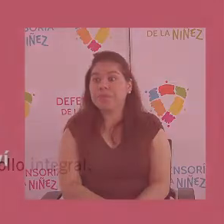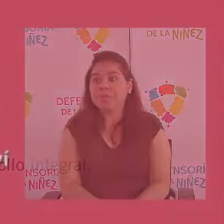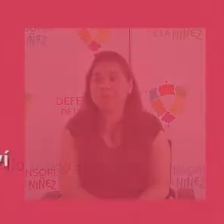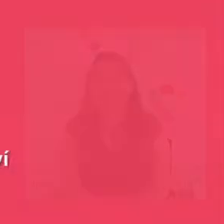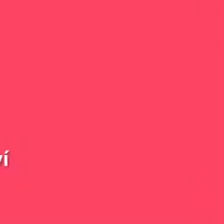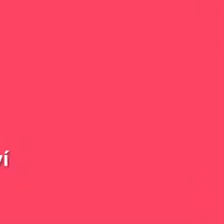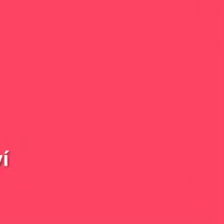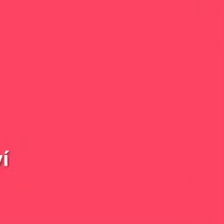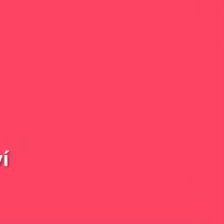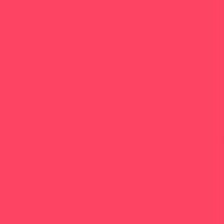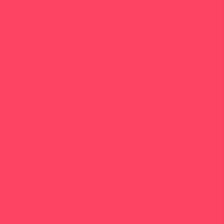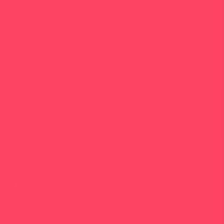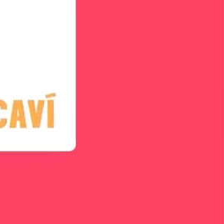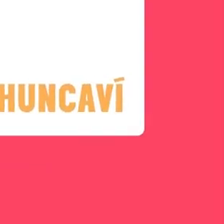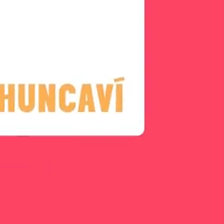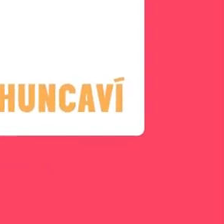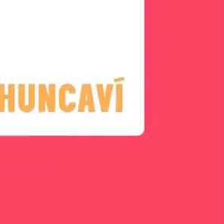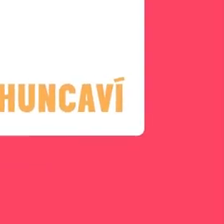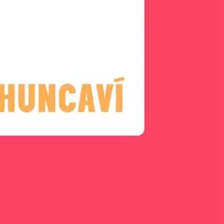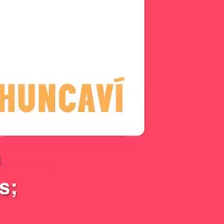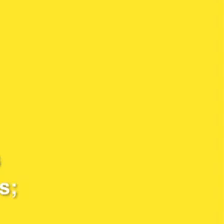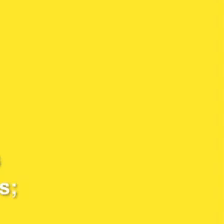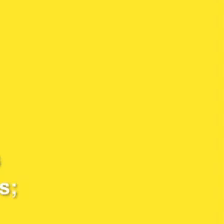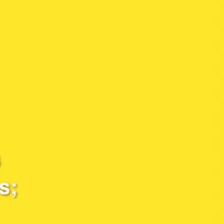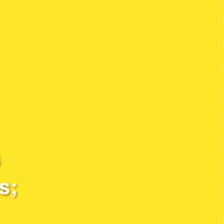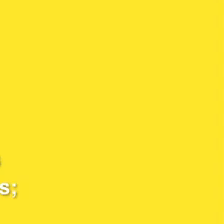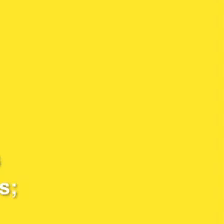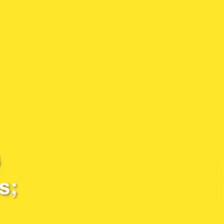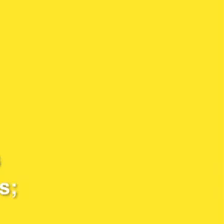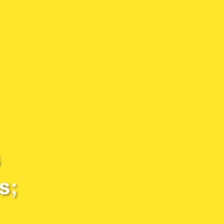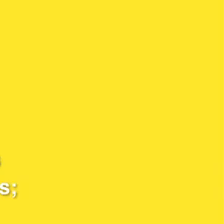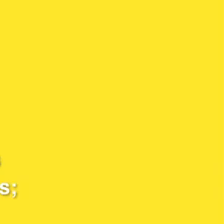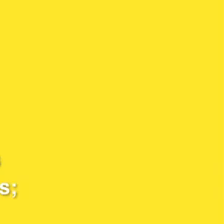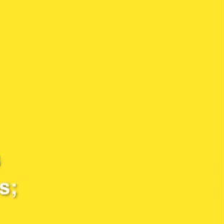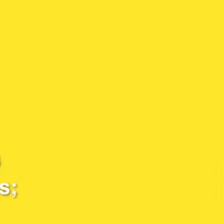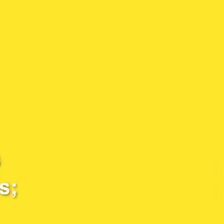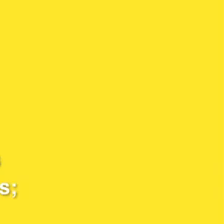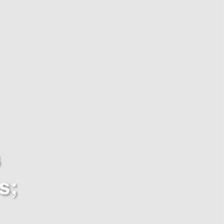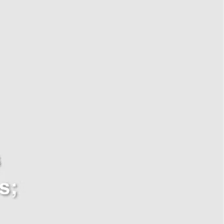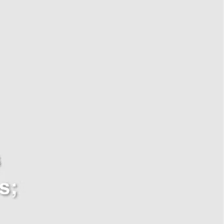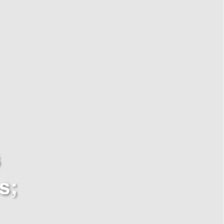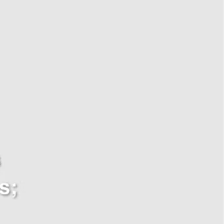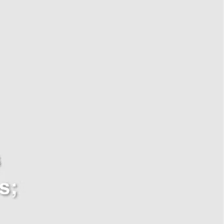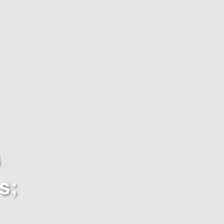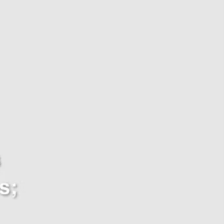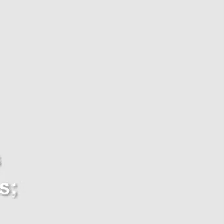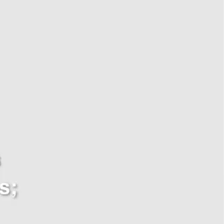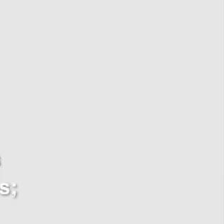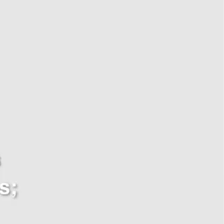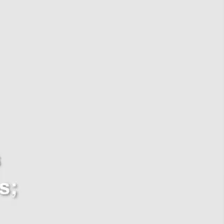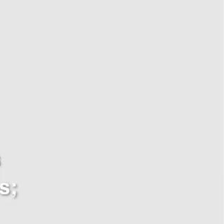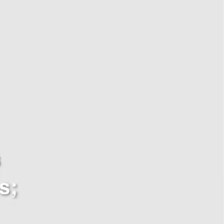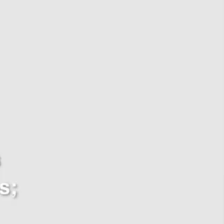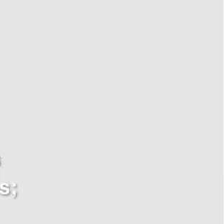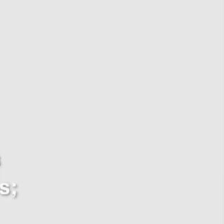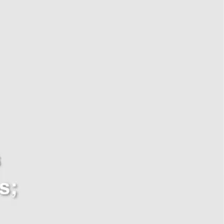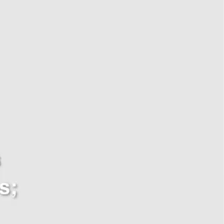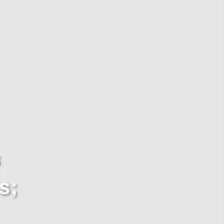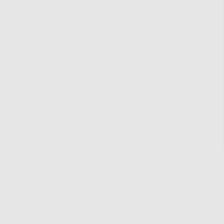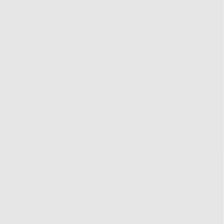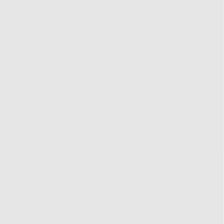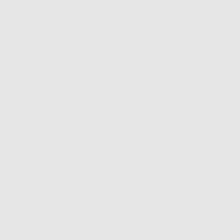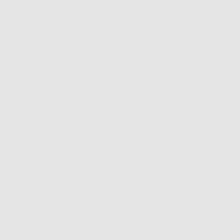Ambiental de Quintero y Puchuncaví y el caso Catrillanca. También puso en marcha un proyecto piloto de visitas a centros de privación de libertad y